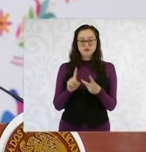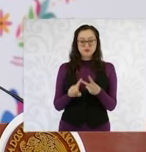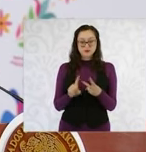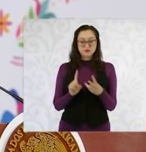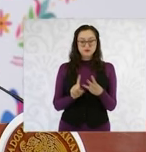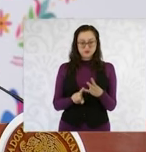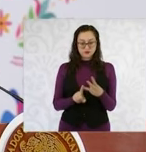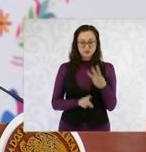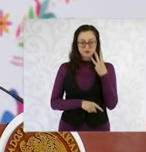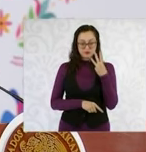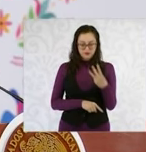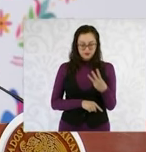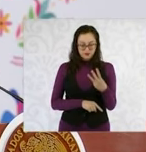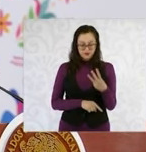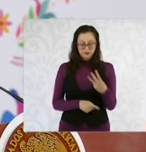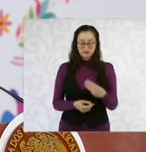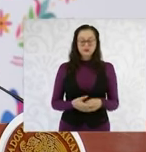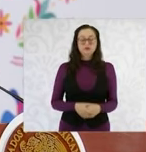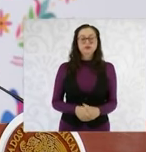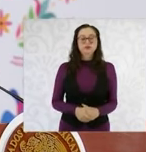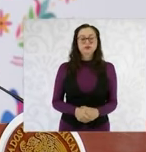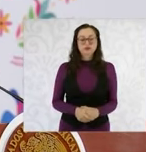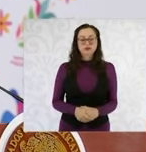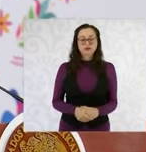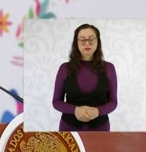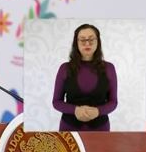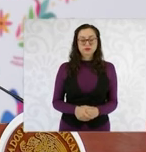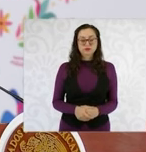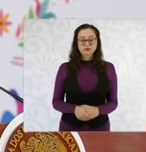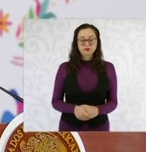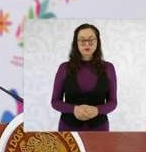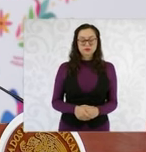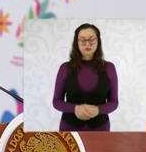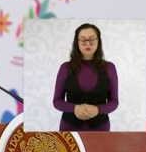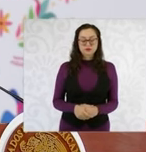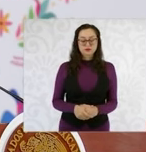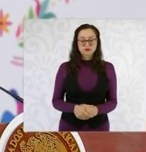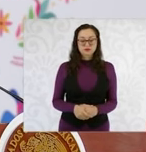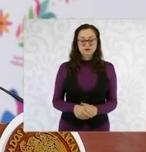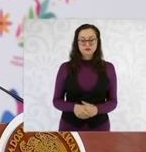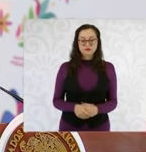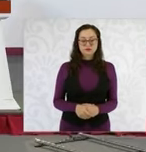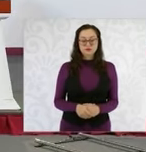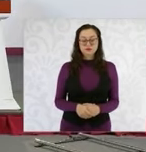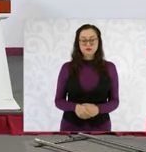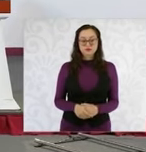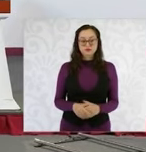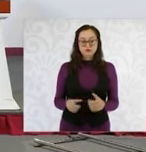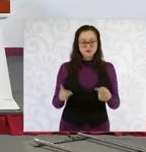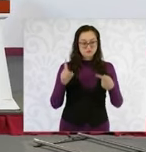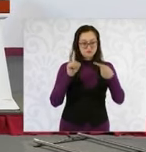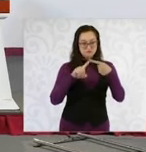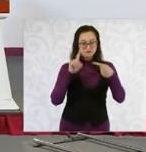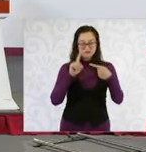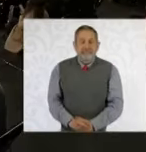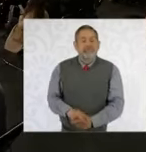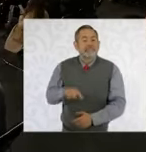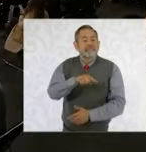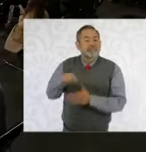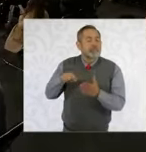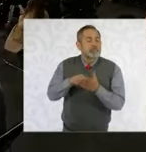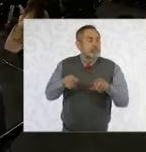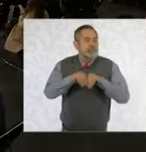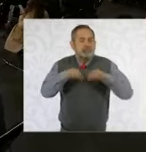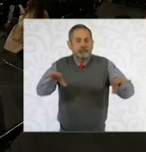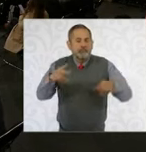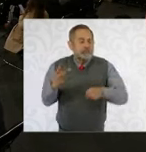entonces el tema acá lo que estamos discutiendo nosotros es que j Ya dijo que si que depende de nosotros